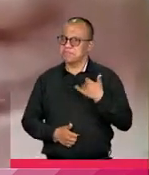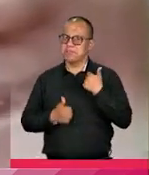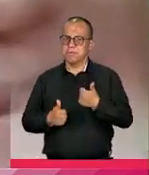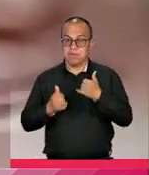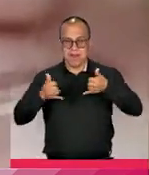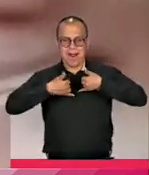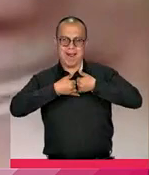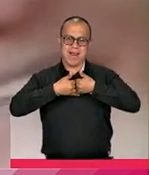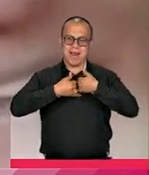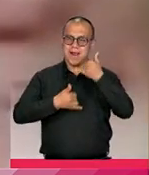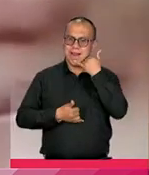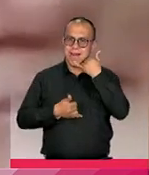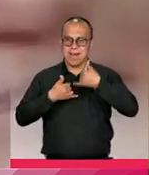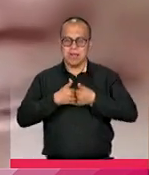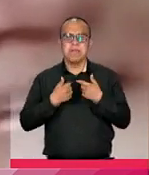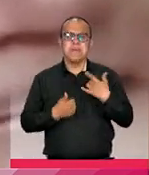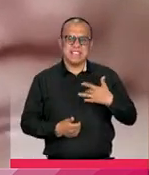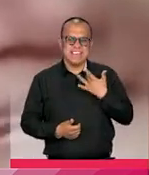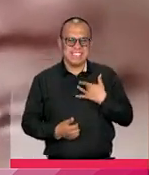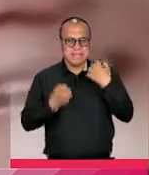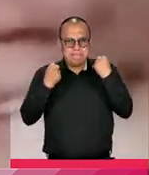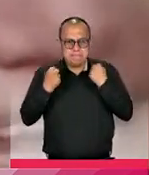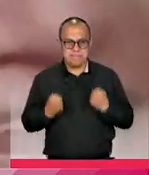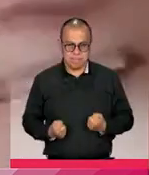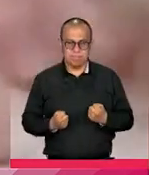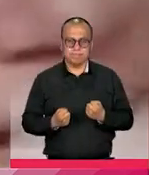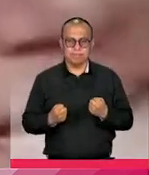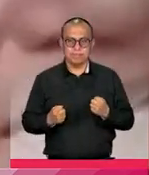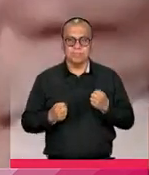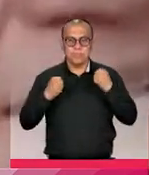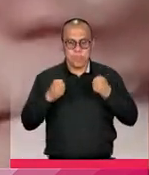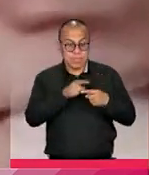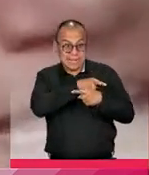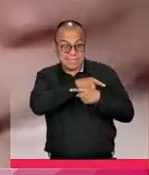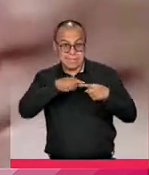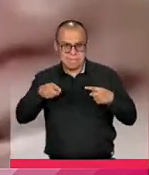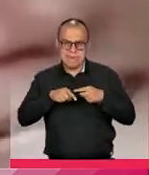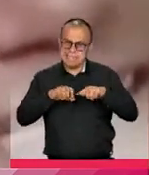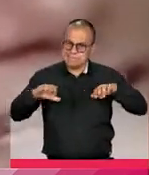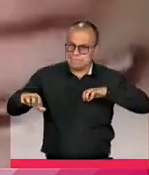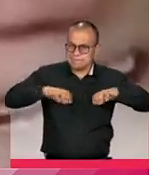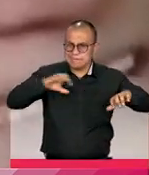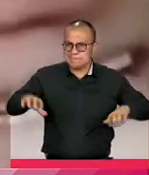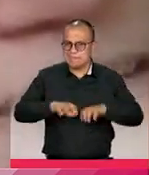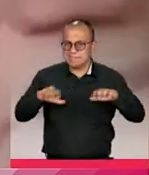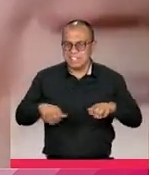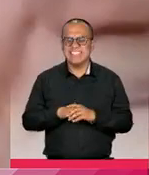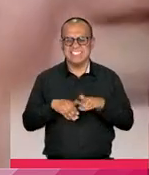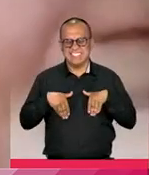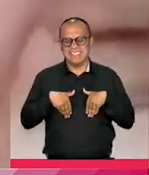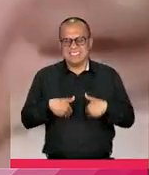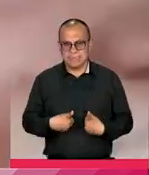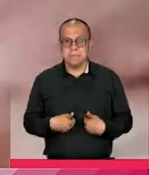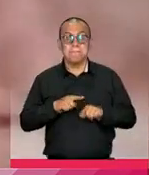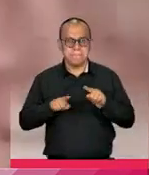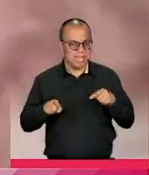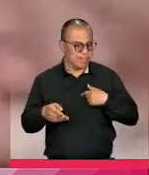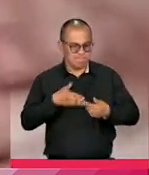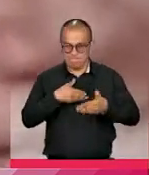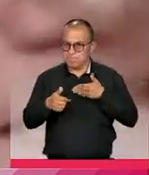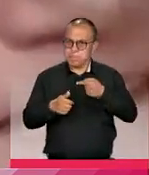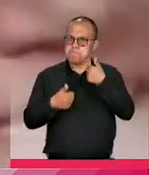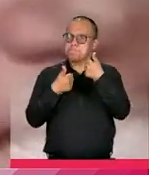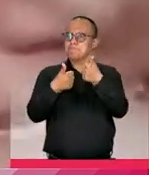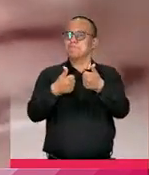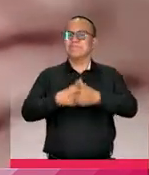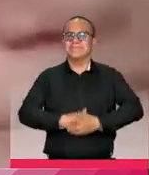a pesar de que él ya se sentía el peso de la semana, que ya sentía cansancio, pero que al igual estaba muy